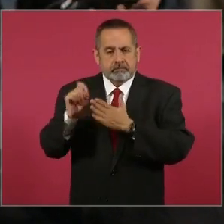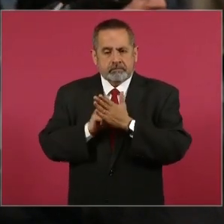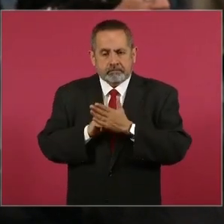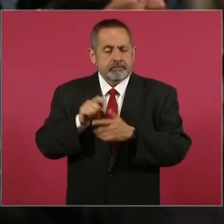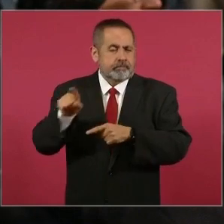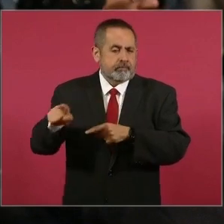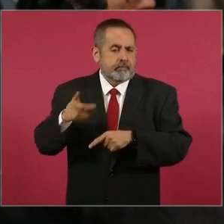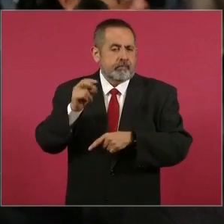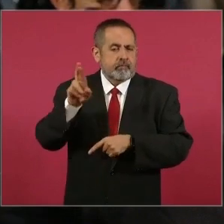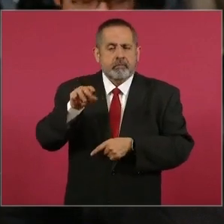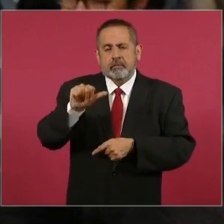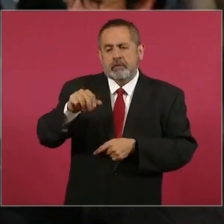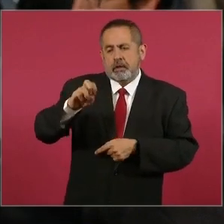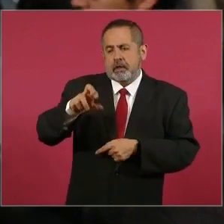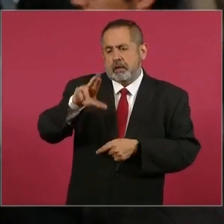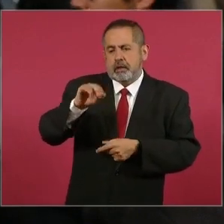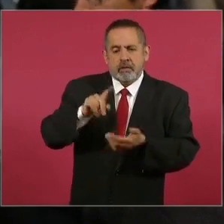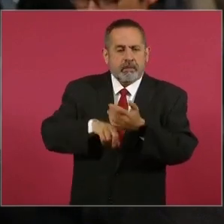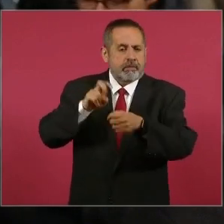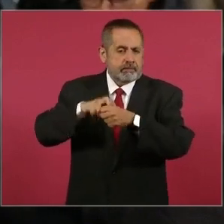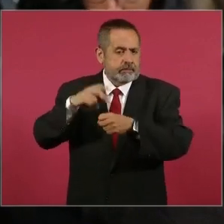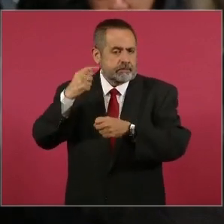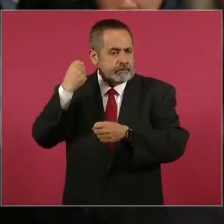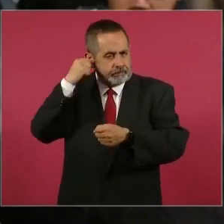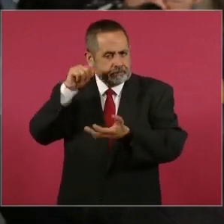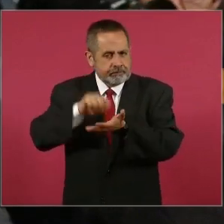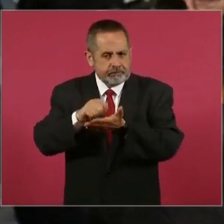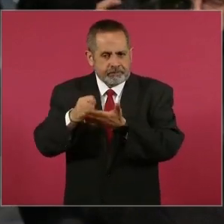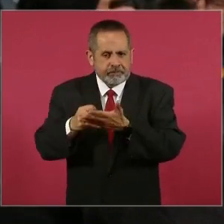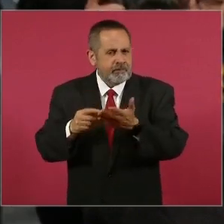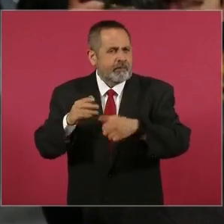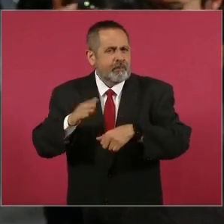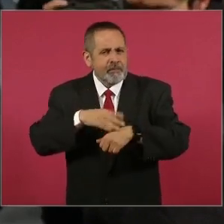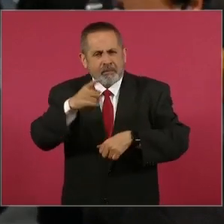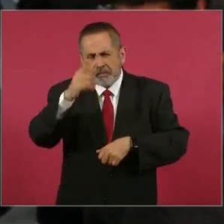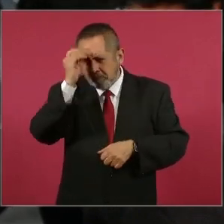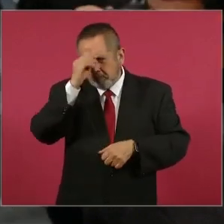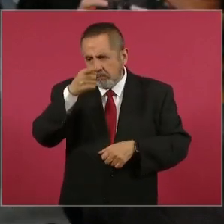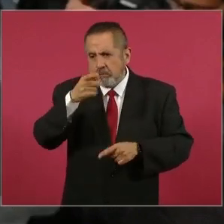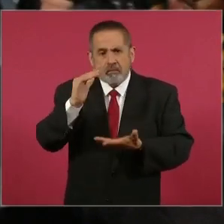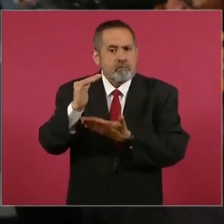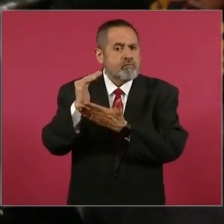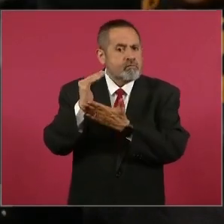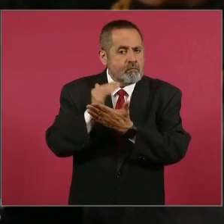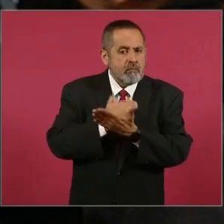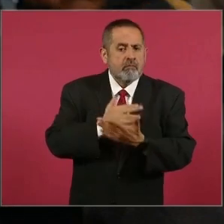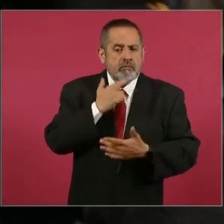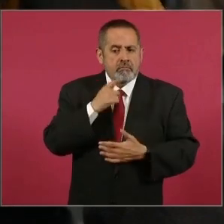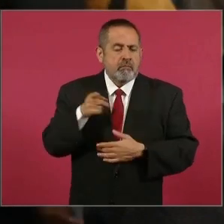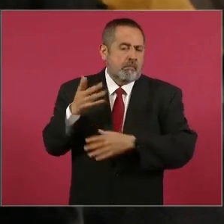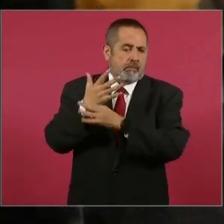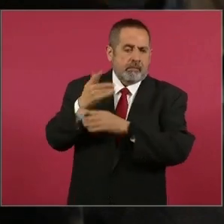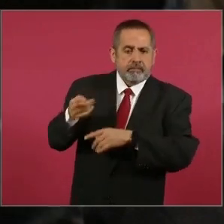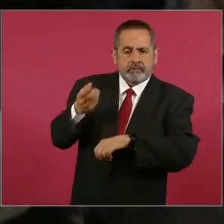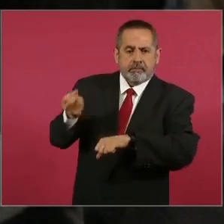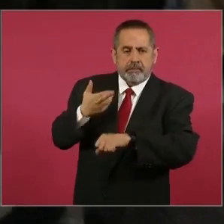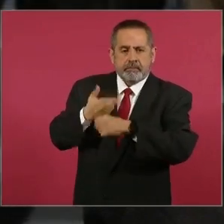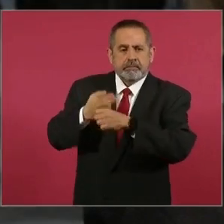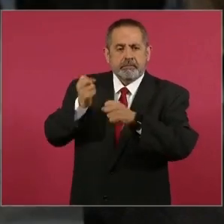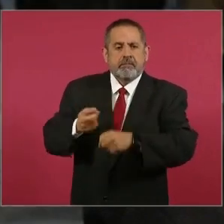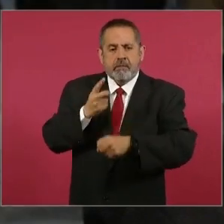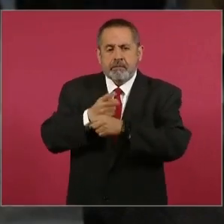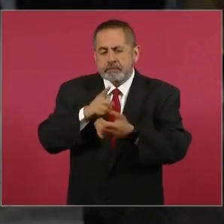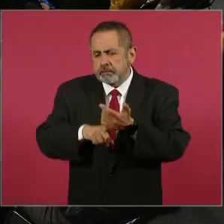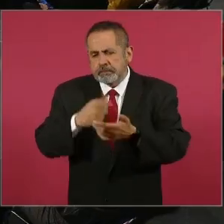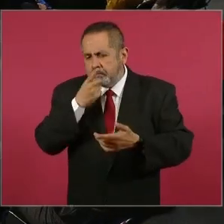y su opinión sobre A qué se deben estos estas disminuciones significativas que destacó la titular de la Secretaría de Seguridad